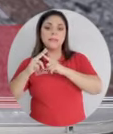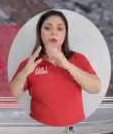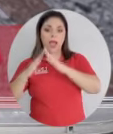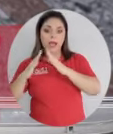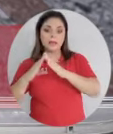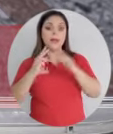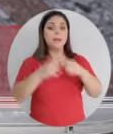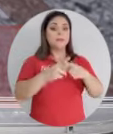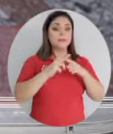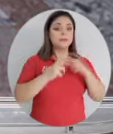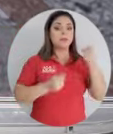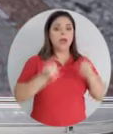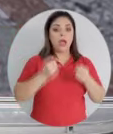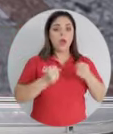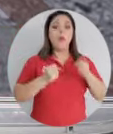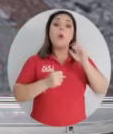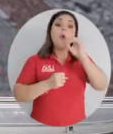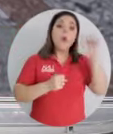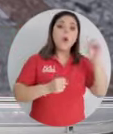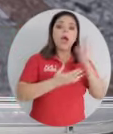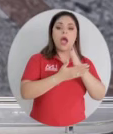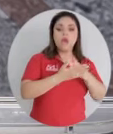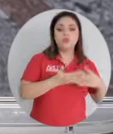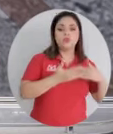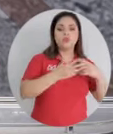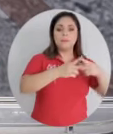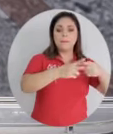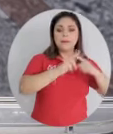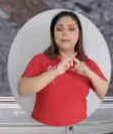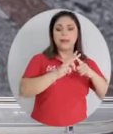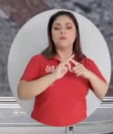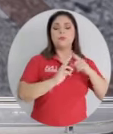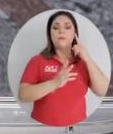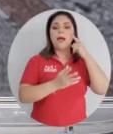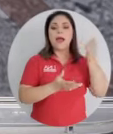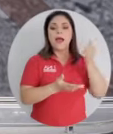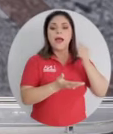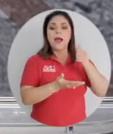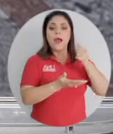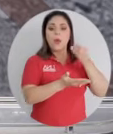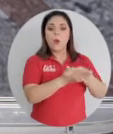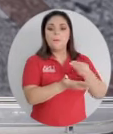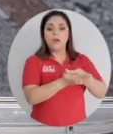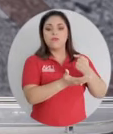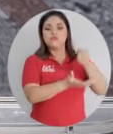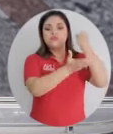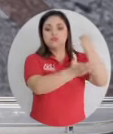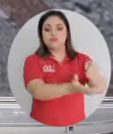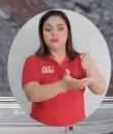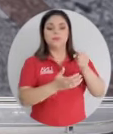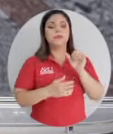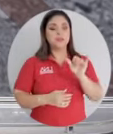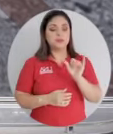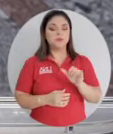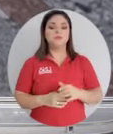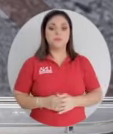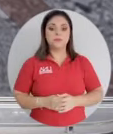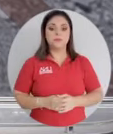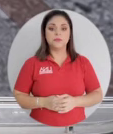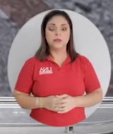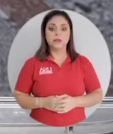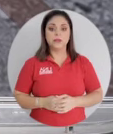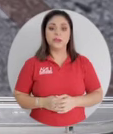automóvil, Exacto. incluso como son los de inversión para algunas pequeñas microempresas. Esos son elementos que